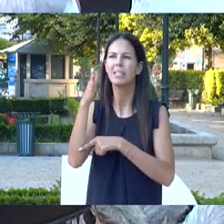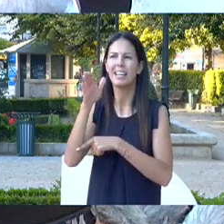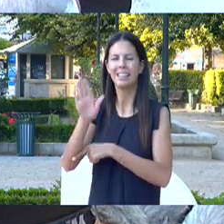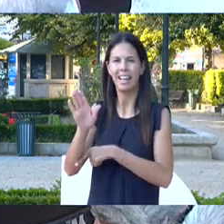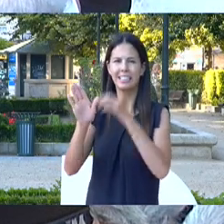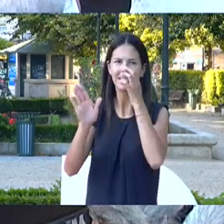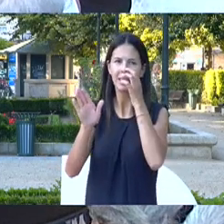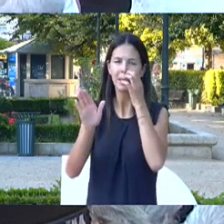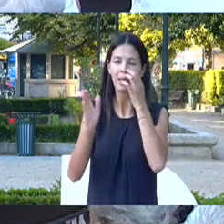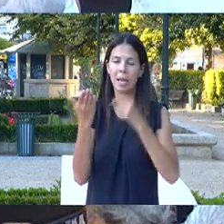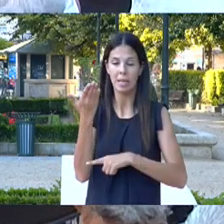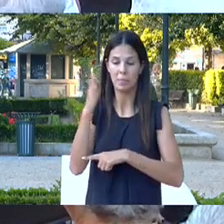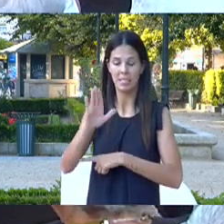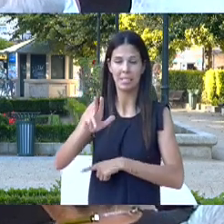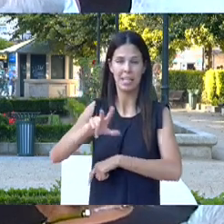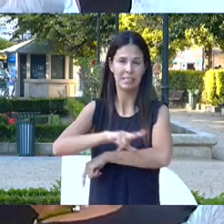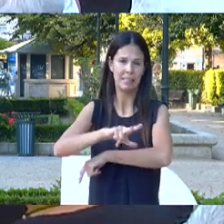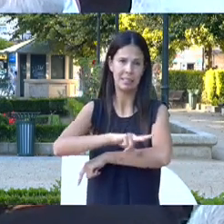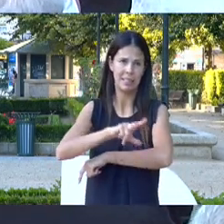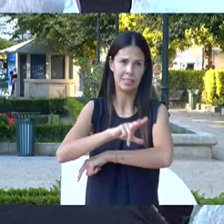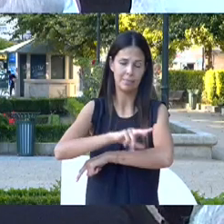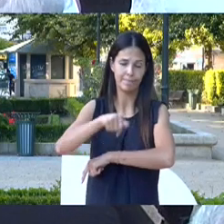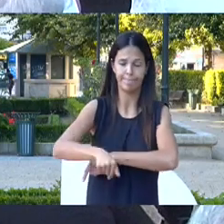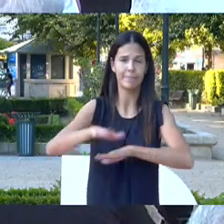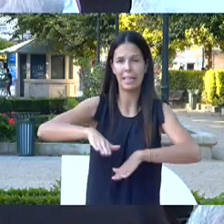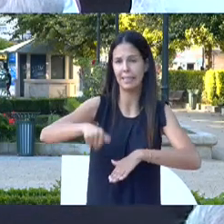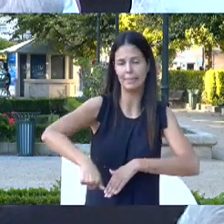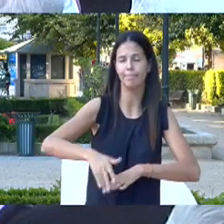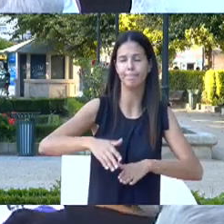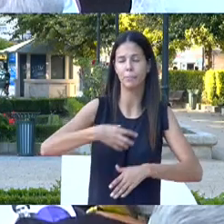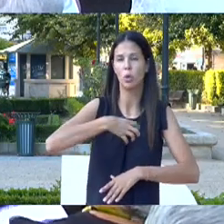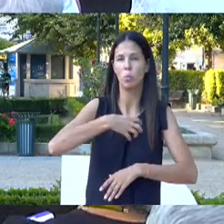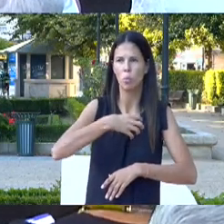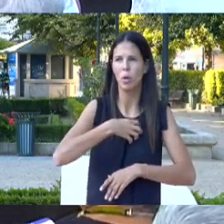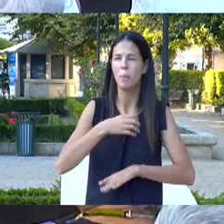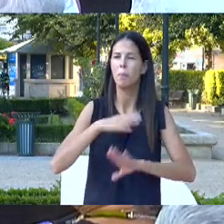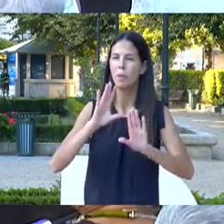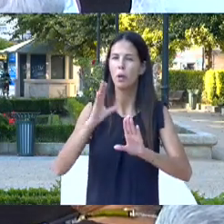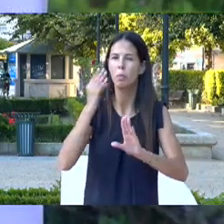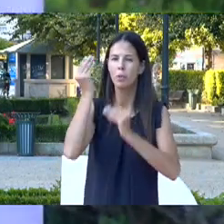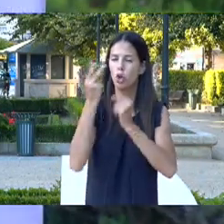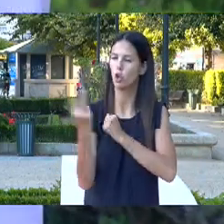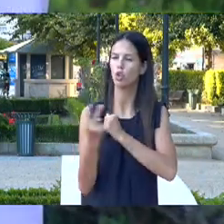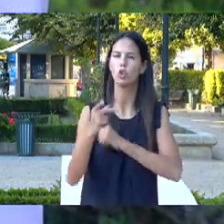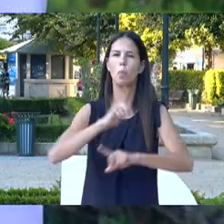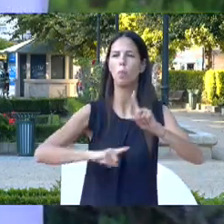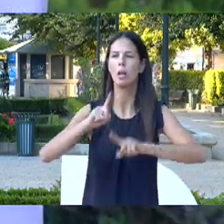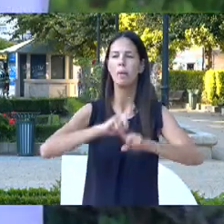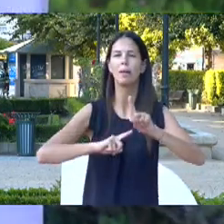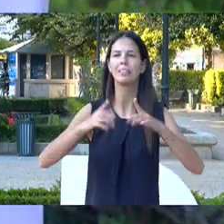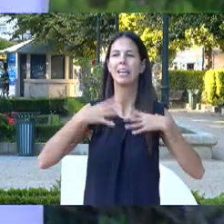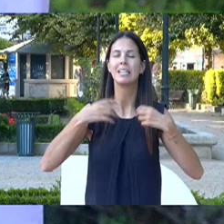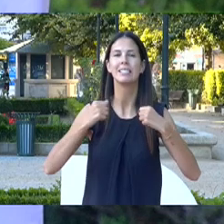representante da alcaldesa, que non poden estar hoxe connosco, creo que ambas as dúas por problemas de saúde ou por